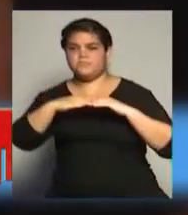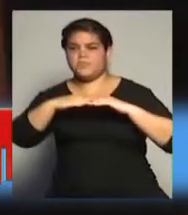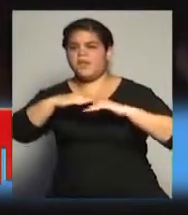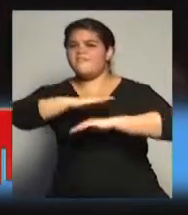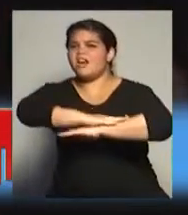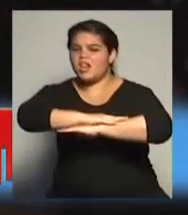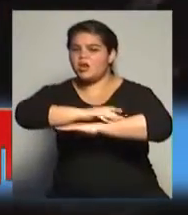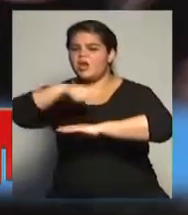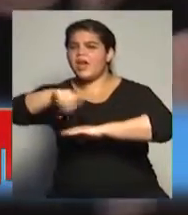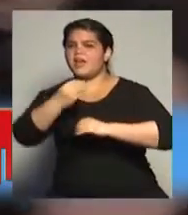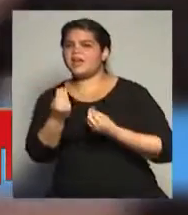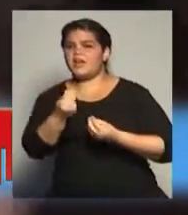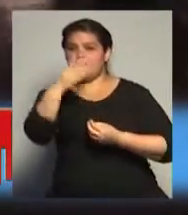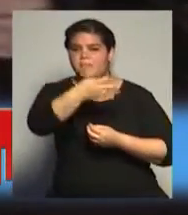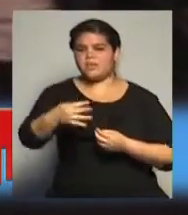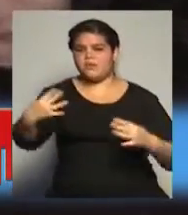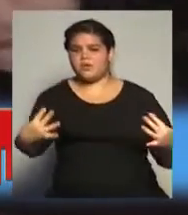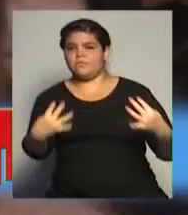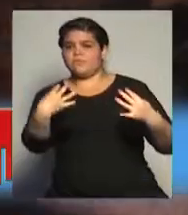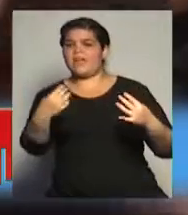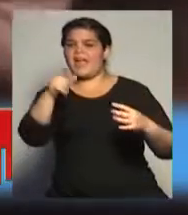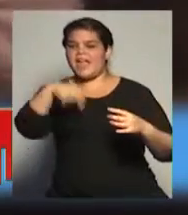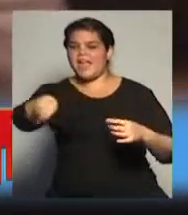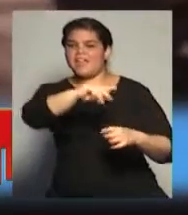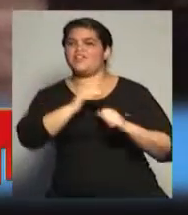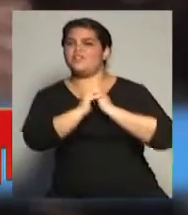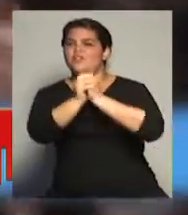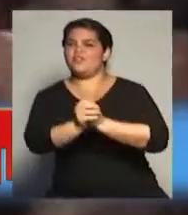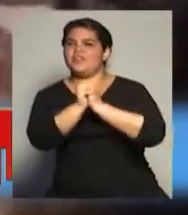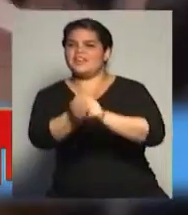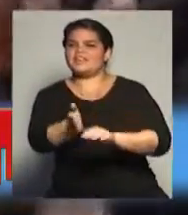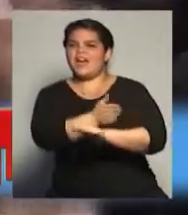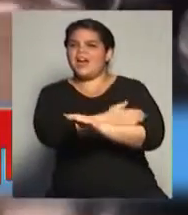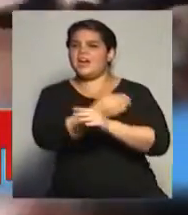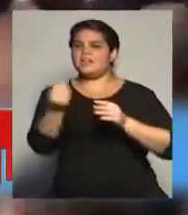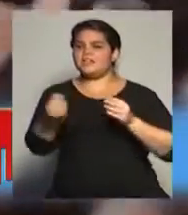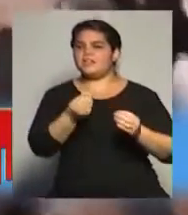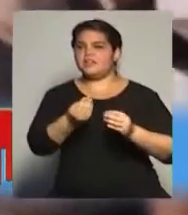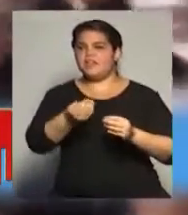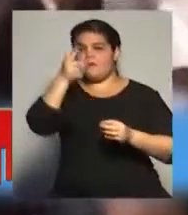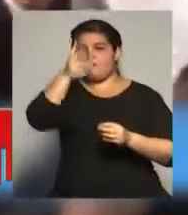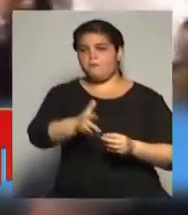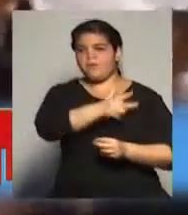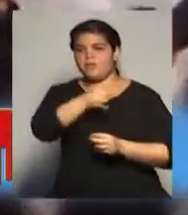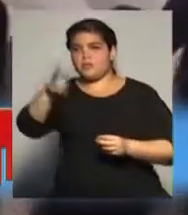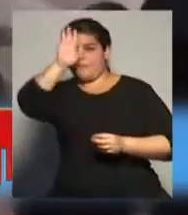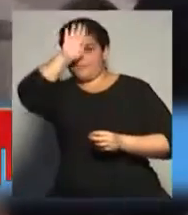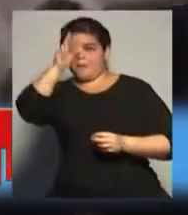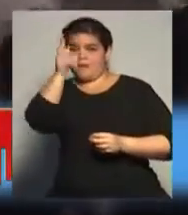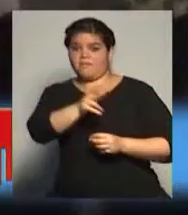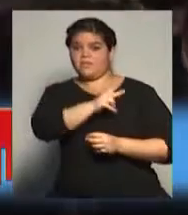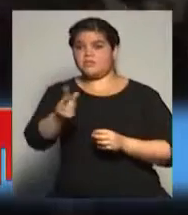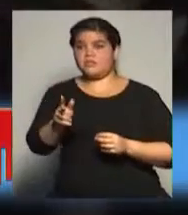el protagonismo de rezar por él antes de que él impartiera esa bendición papal, ¿no? Entonces